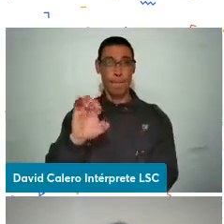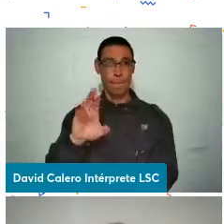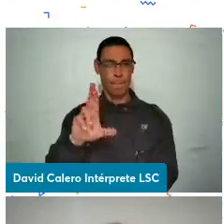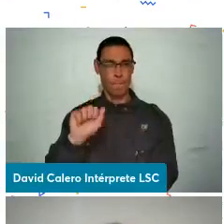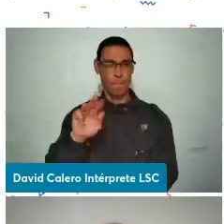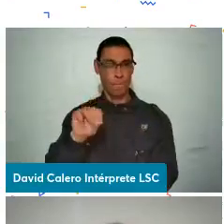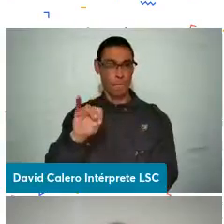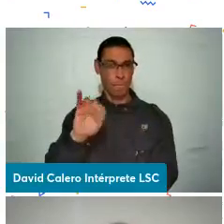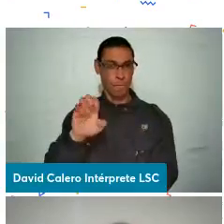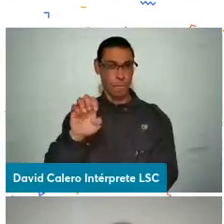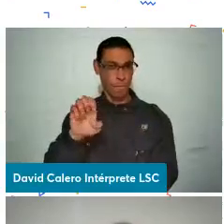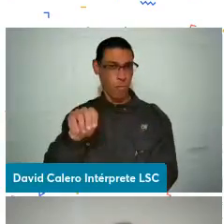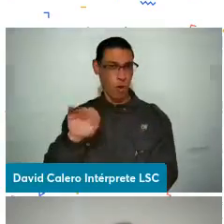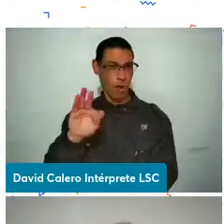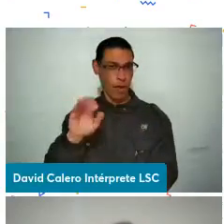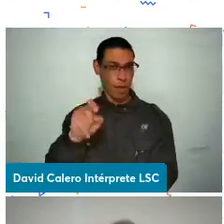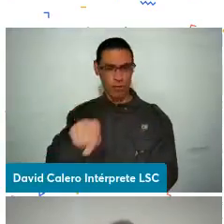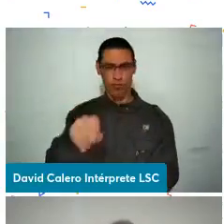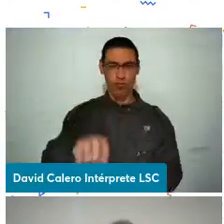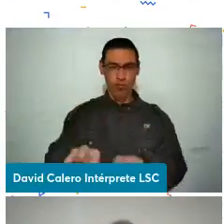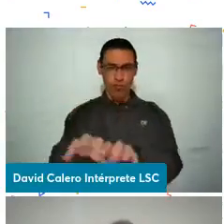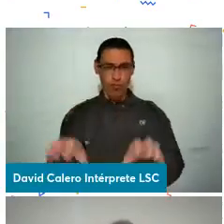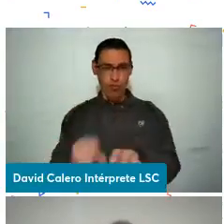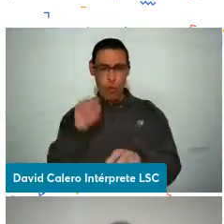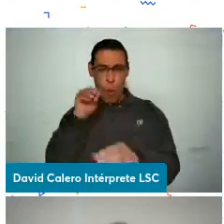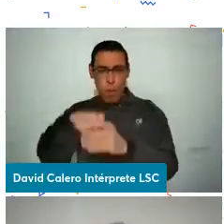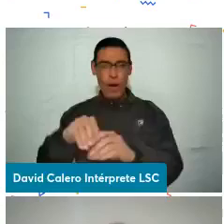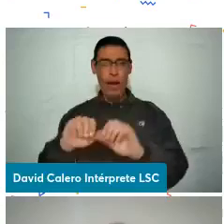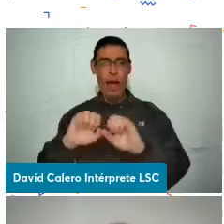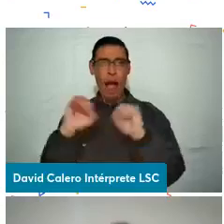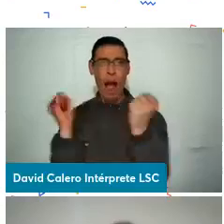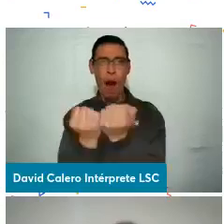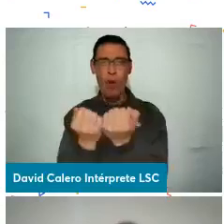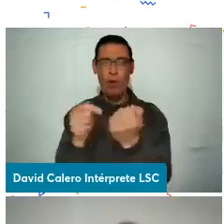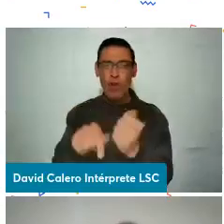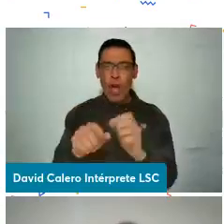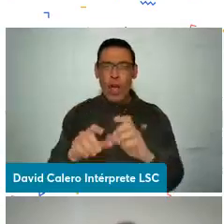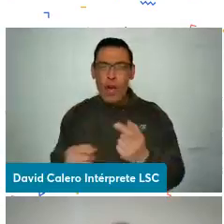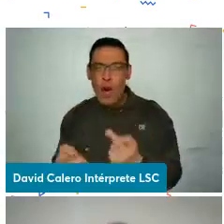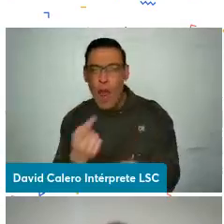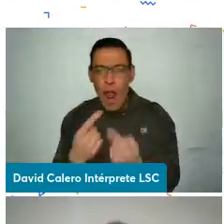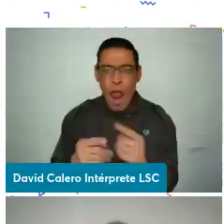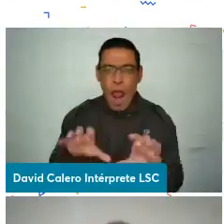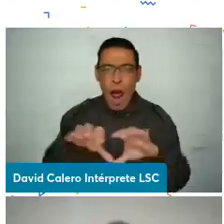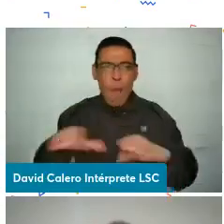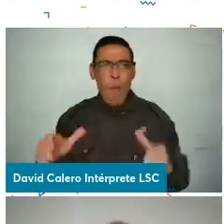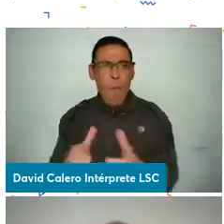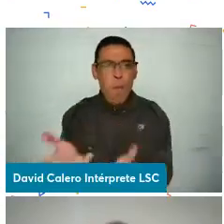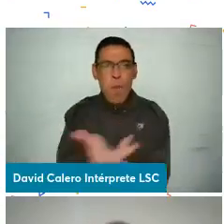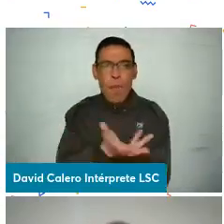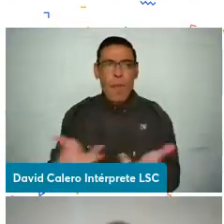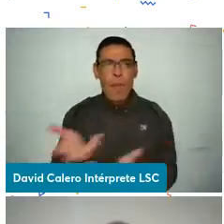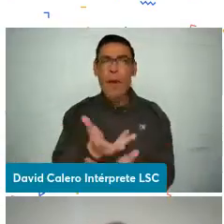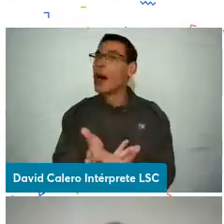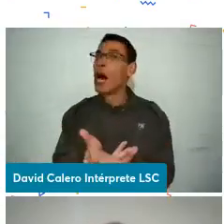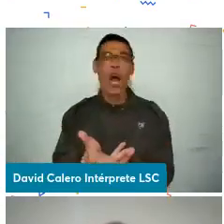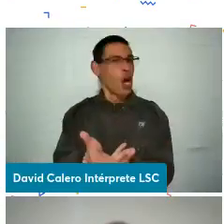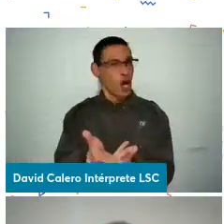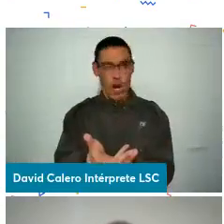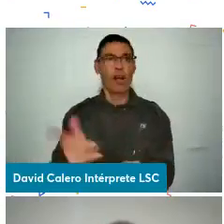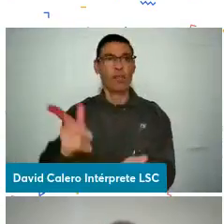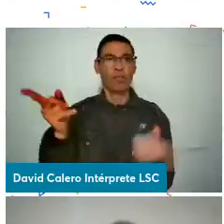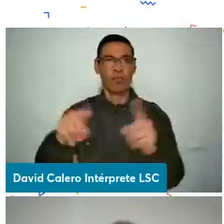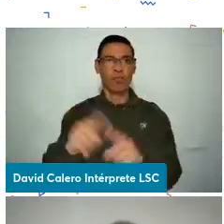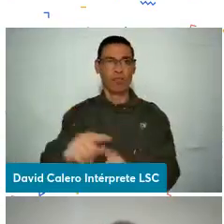no solamente son socializadas dentro del aula, sino que también pues se utilizan